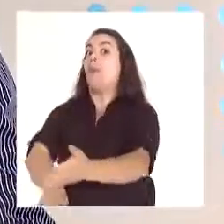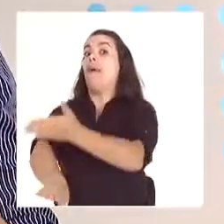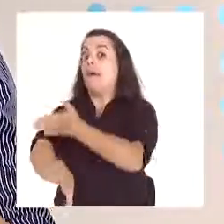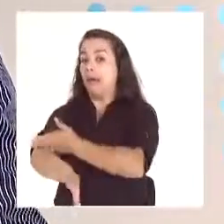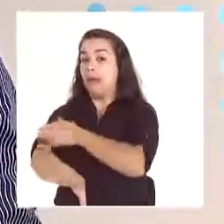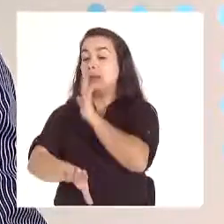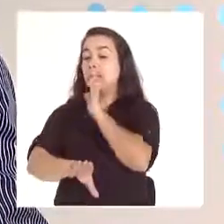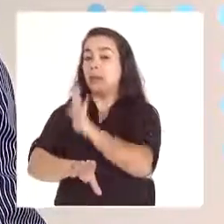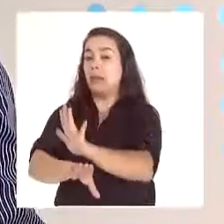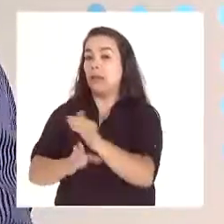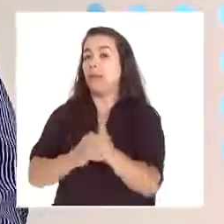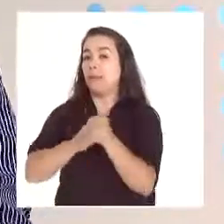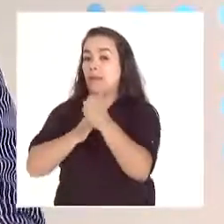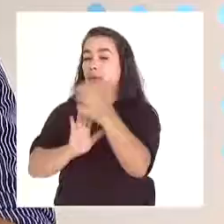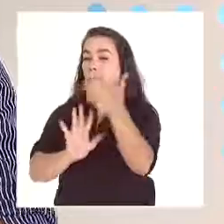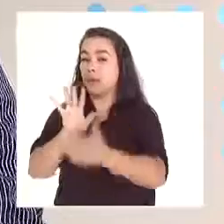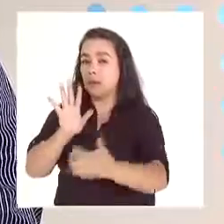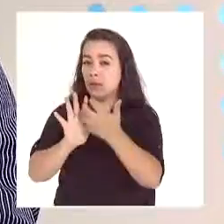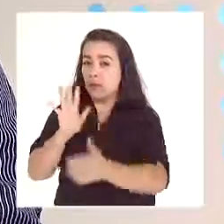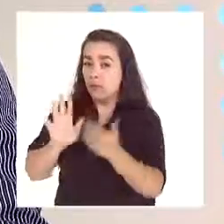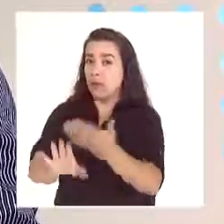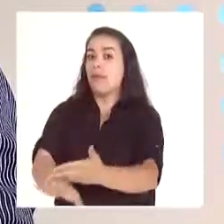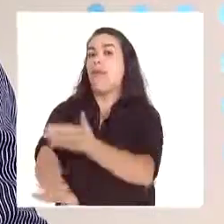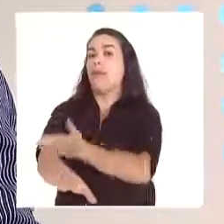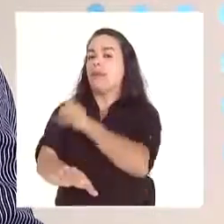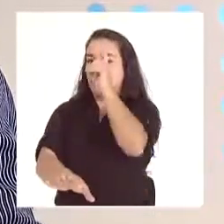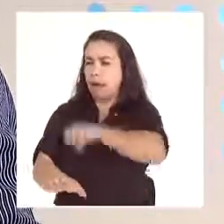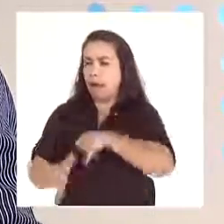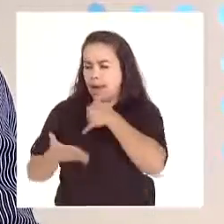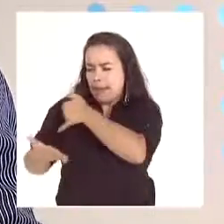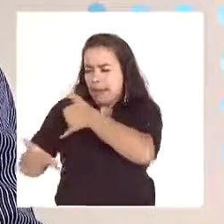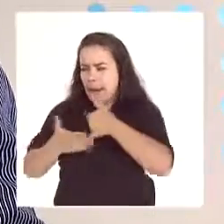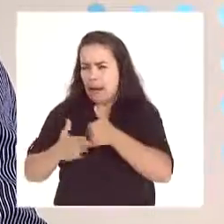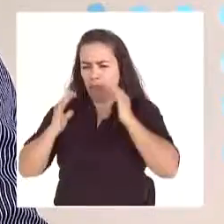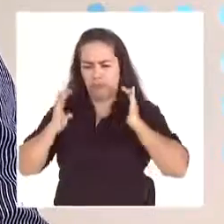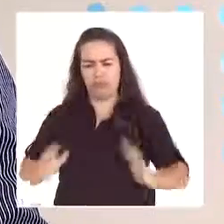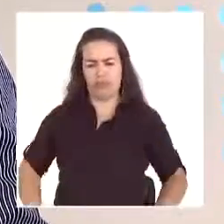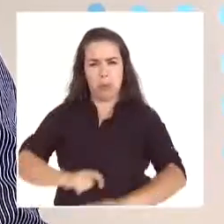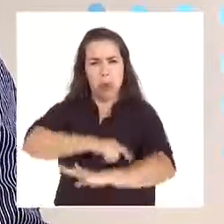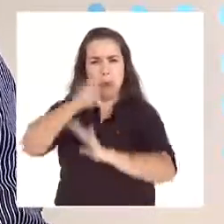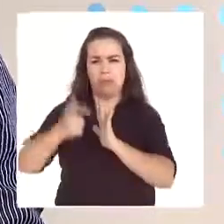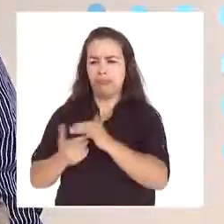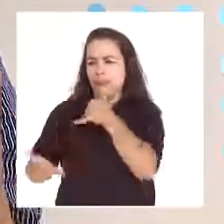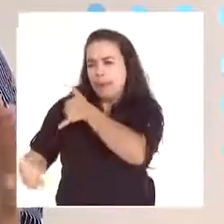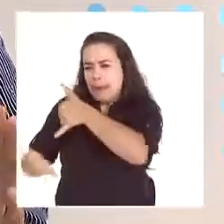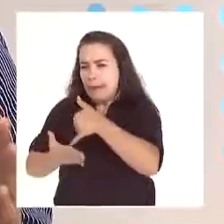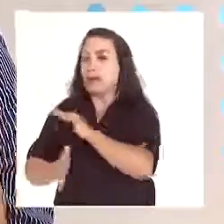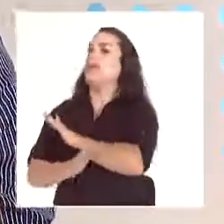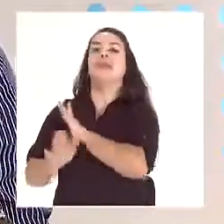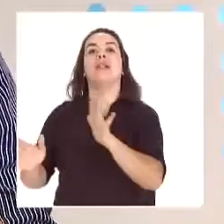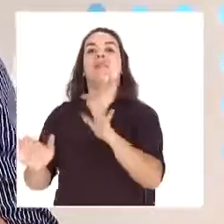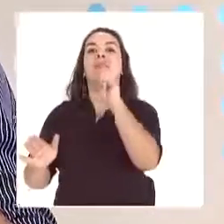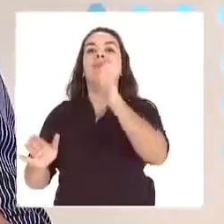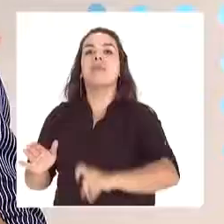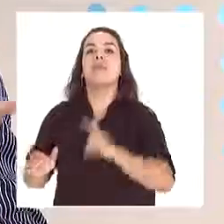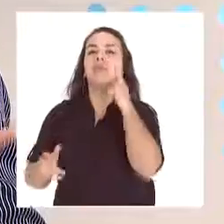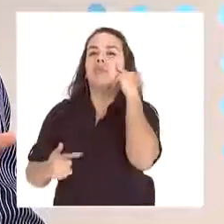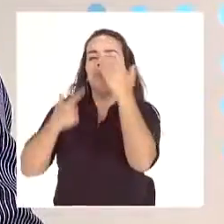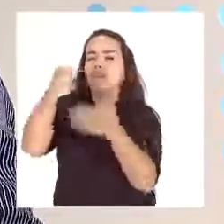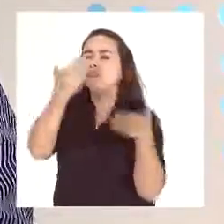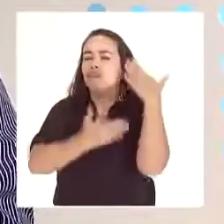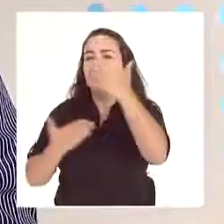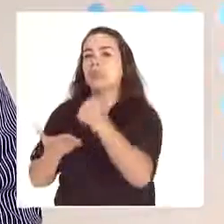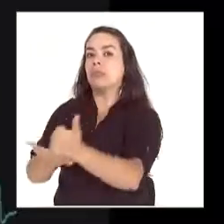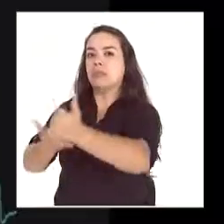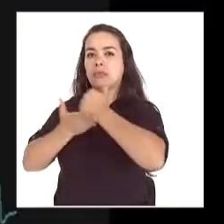cualquier método diagnóstico, desarrollar un buen examen clínico, vienen otras pruebas que nos